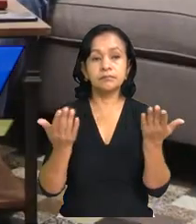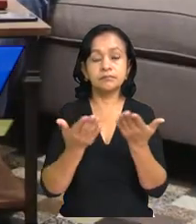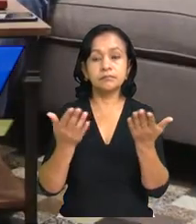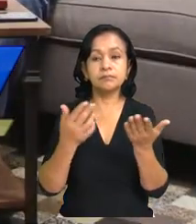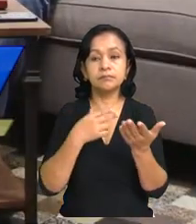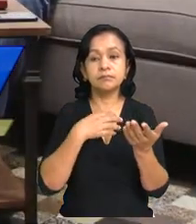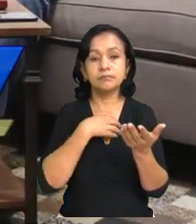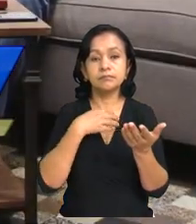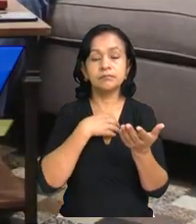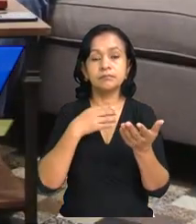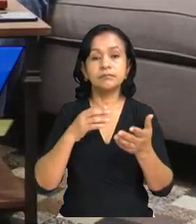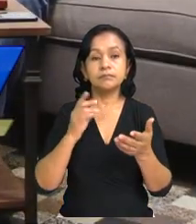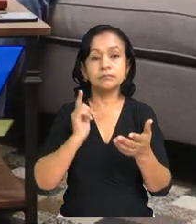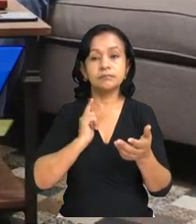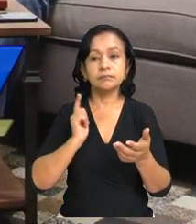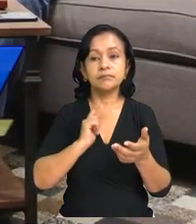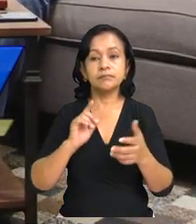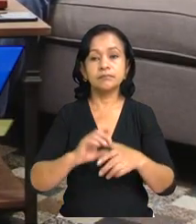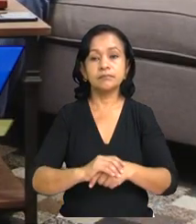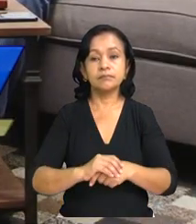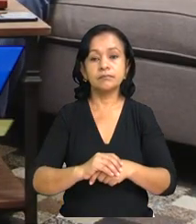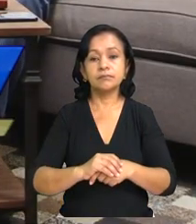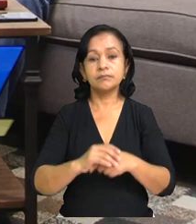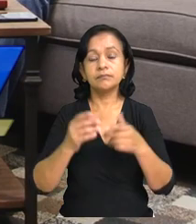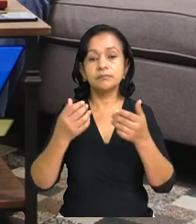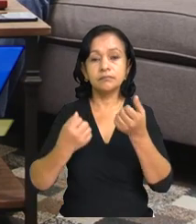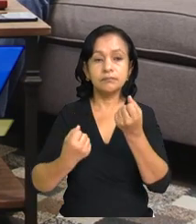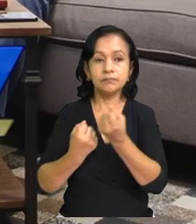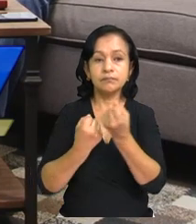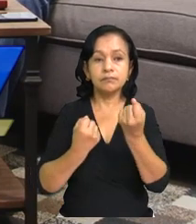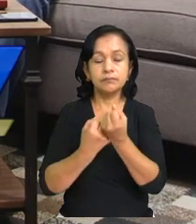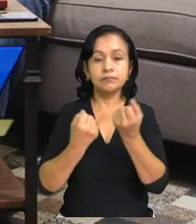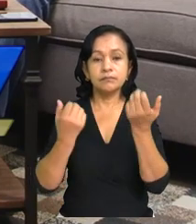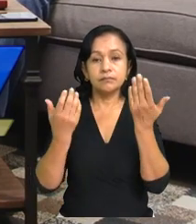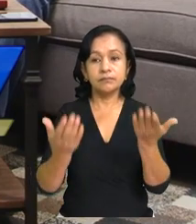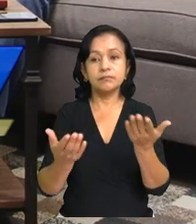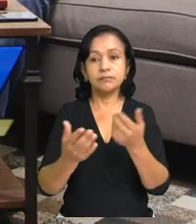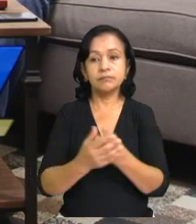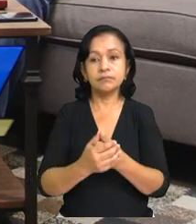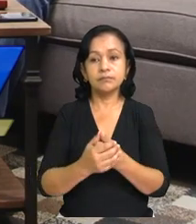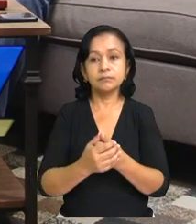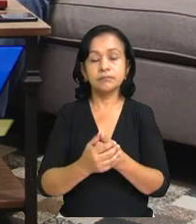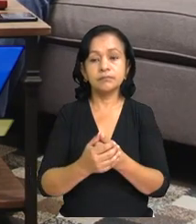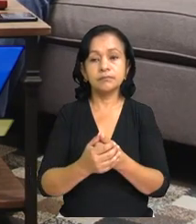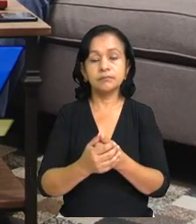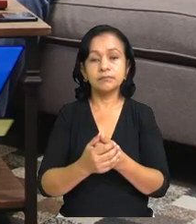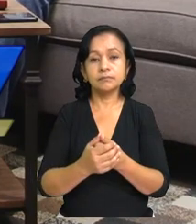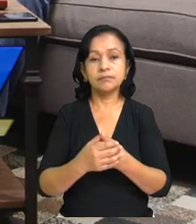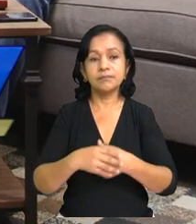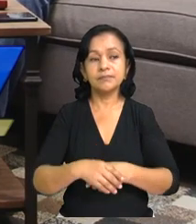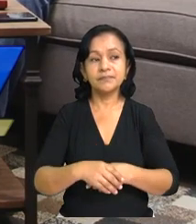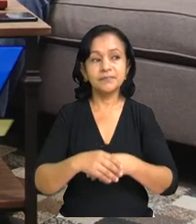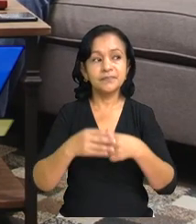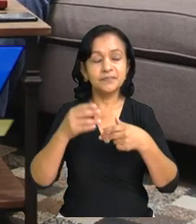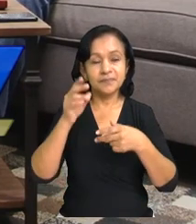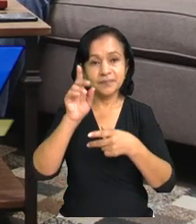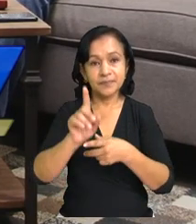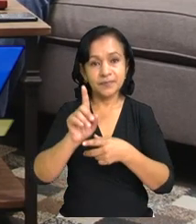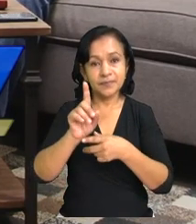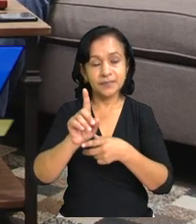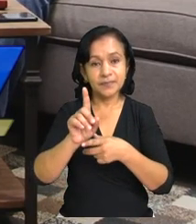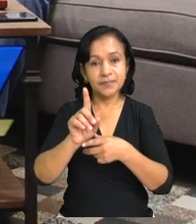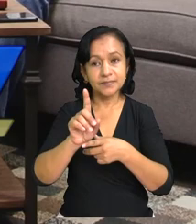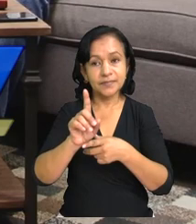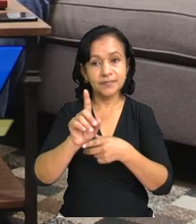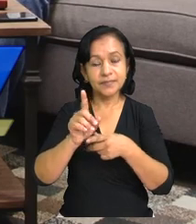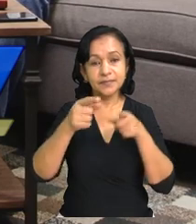nosotros tenemos, lo decimos, los eslabones de la sostenibilidad, okay, de este programa. Uno son